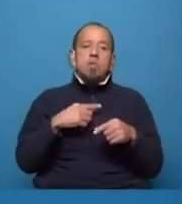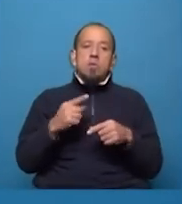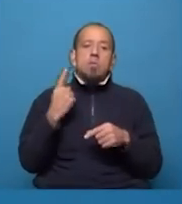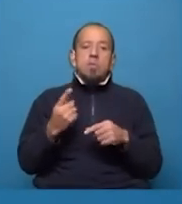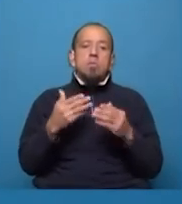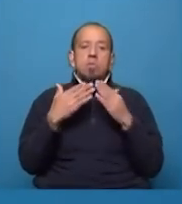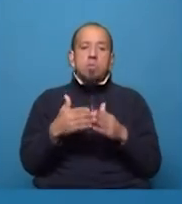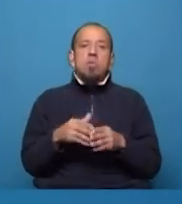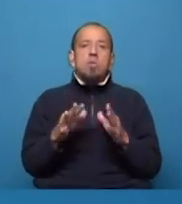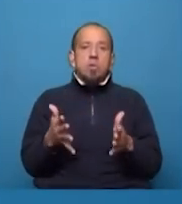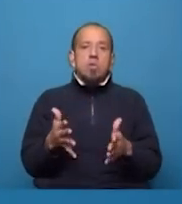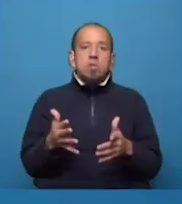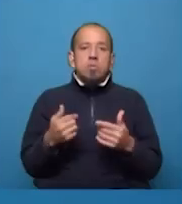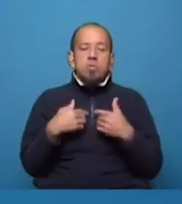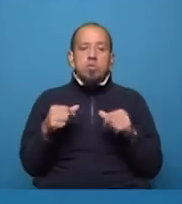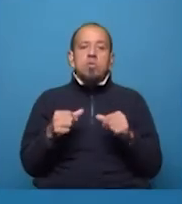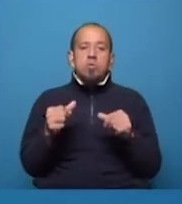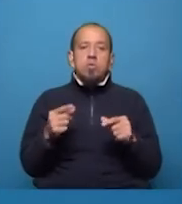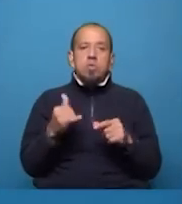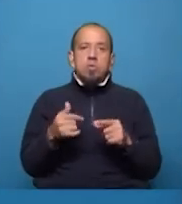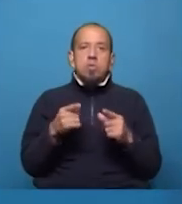primera pregunta es qué puedo hacer con lo que tengo